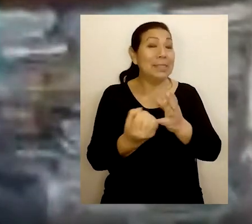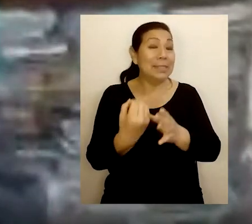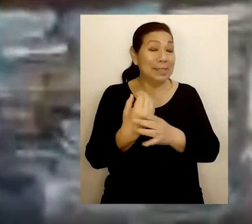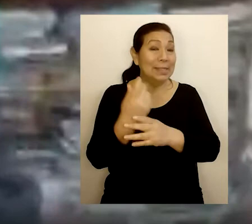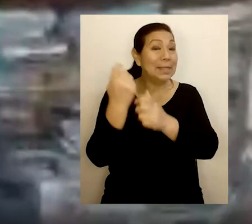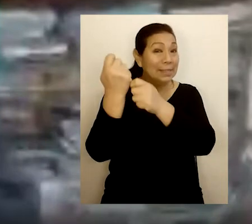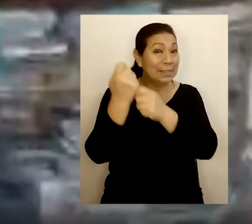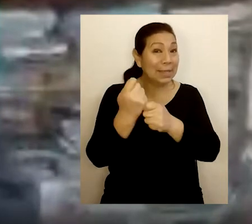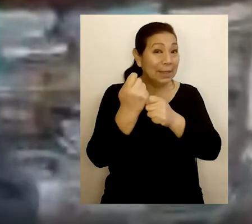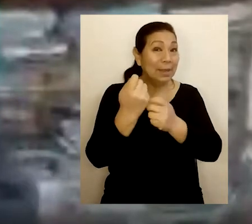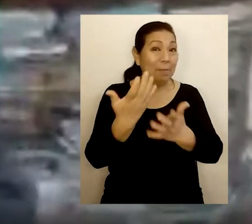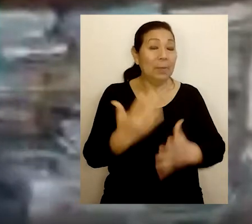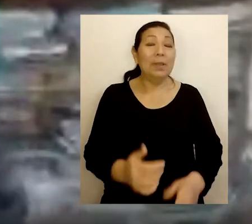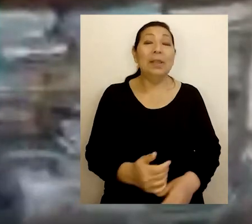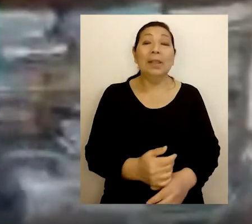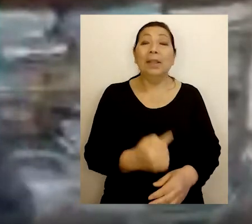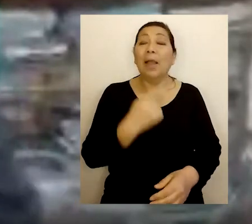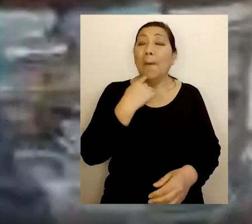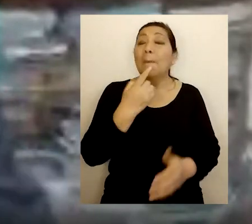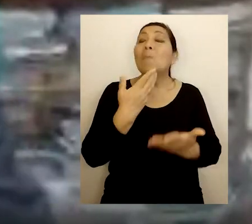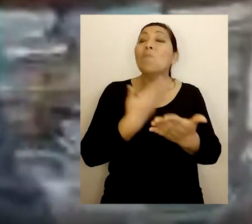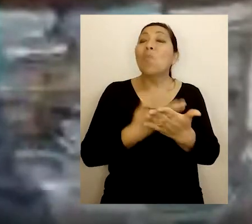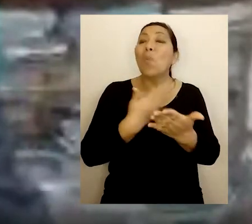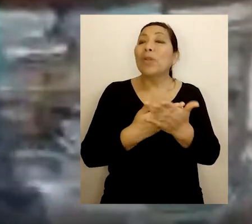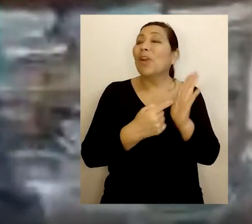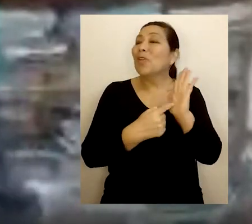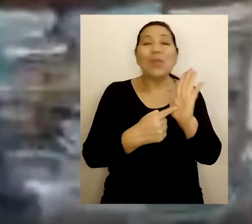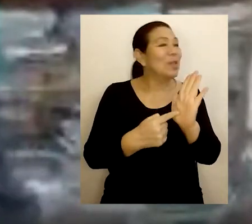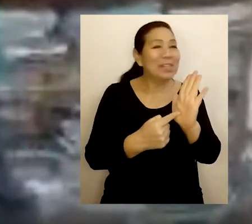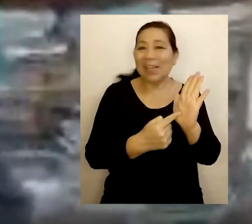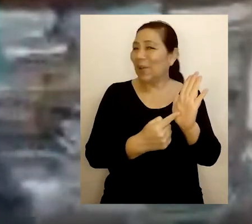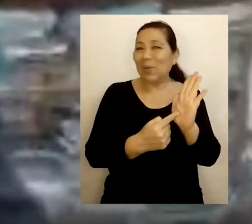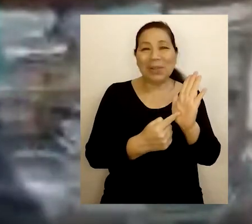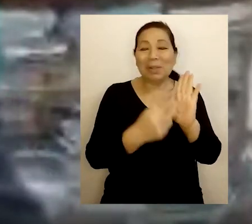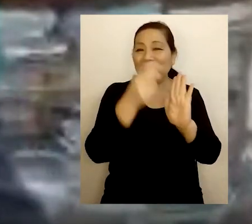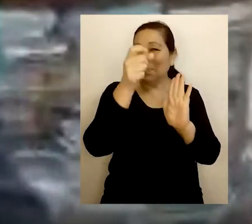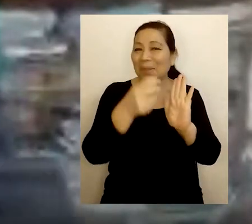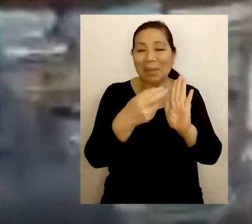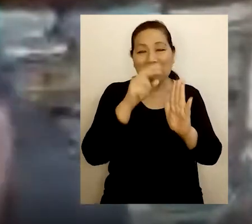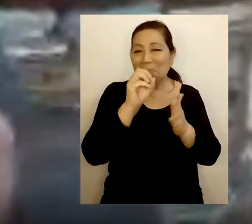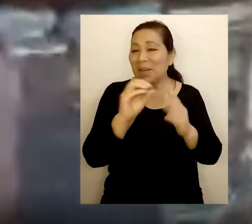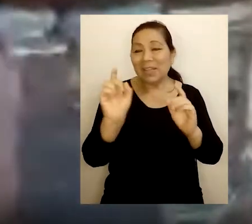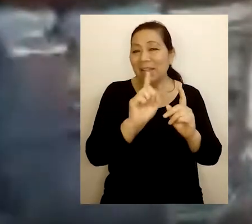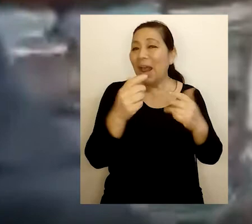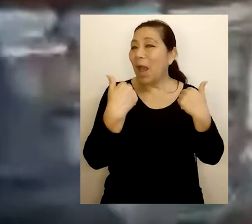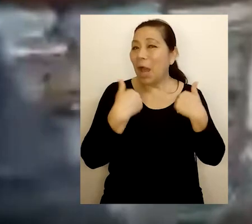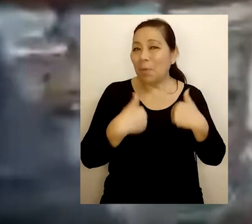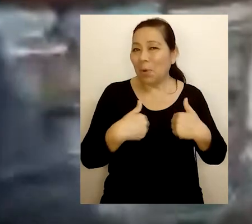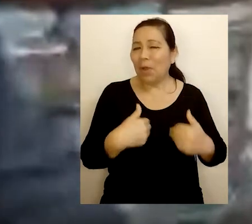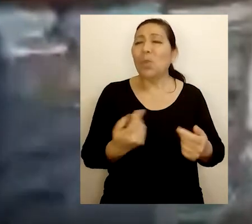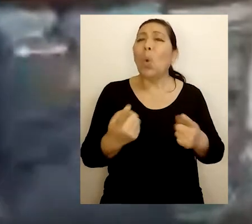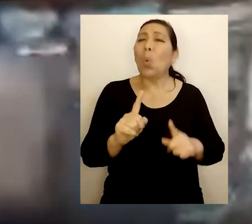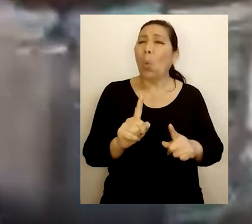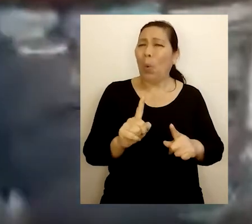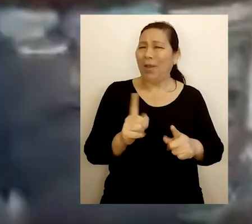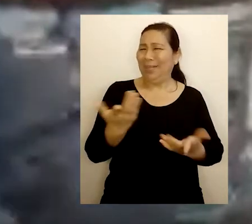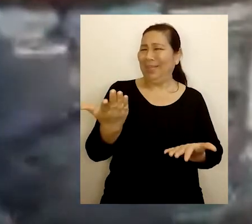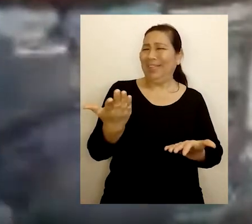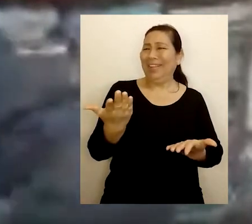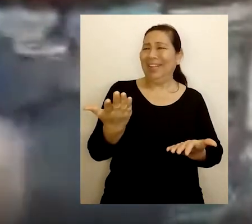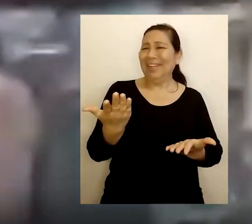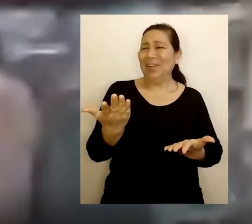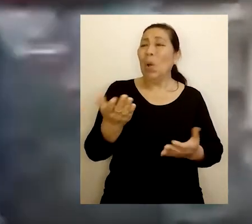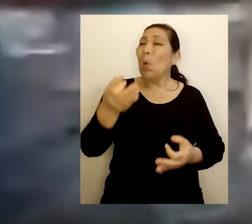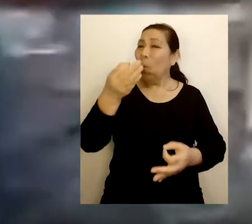la directora deja constancia que no se encuentra presente el representante ni el abogado. Señorita, cuando